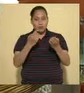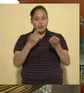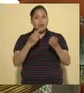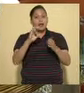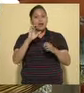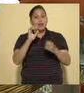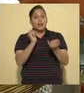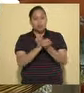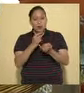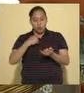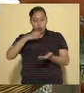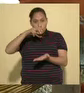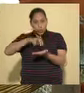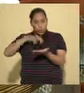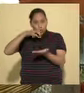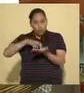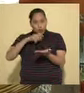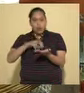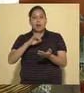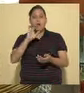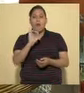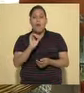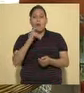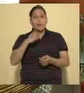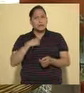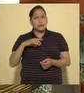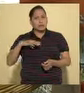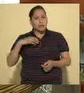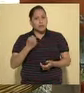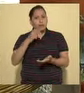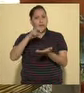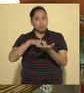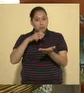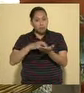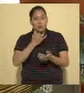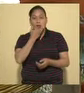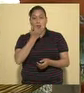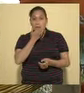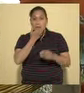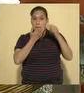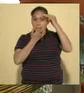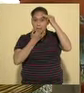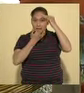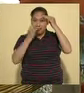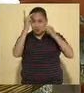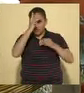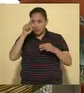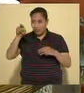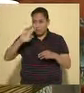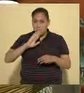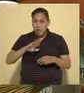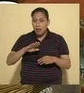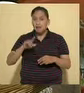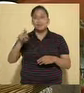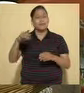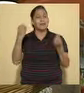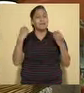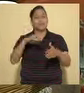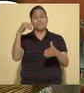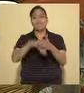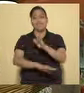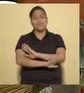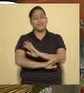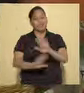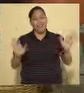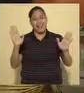de corregir o tender a corregir, exacto, los errores mentales, psicológicos que estás manejando, estás perdido.